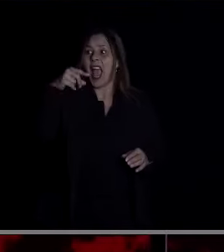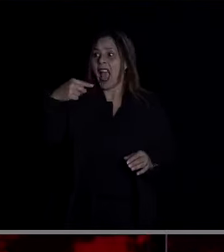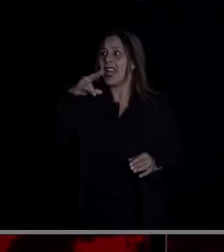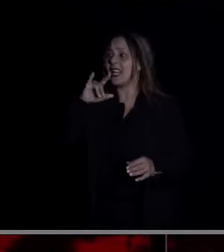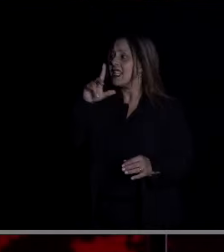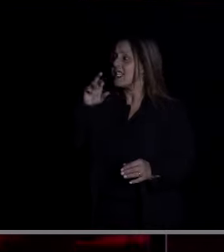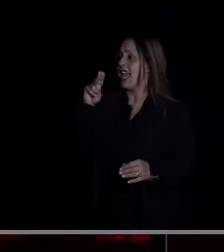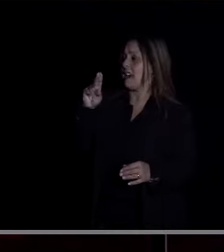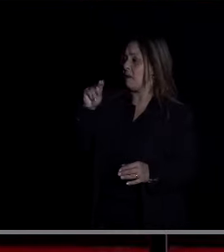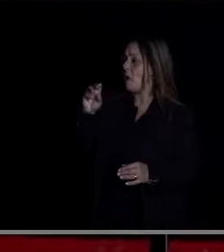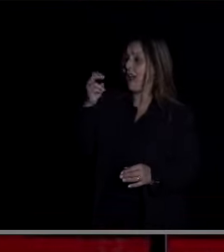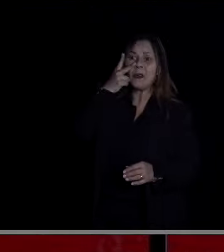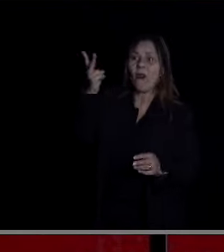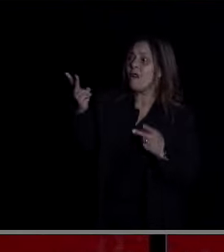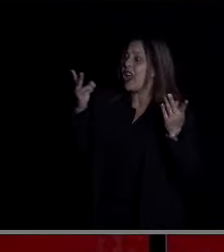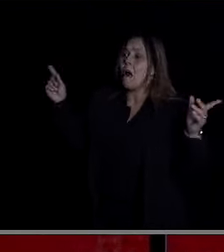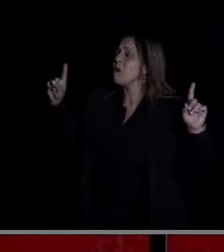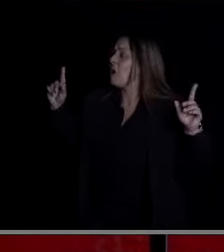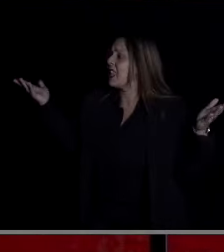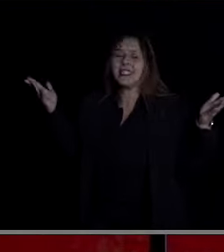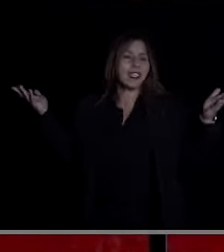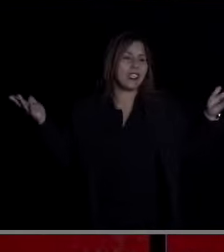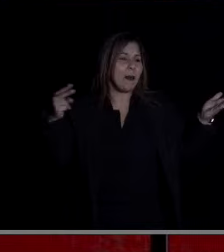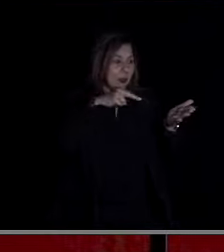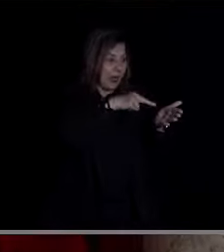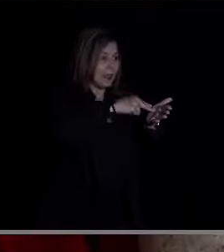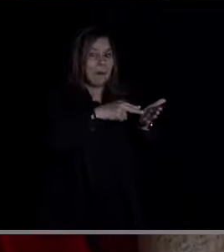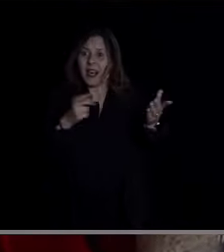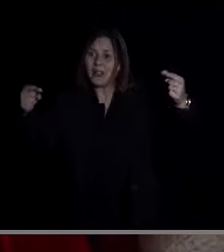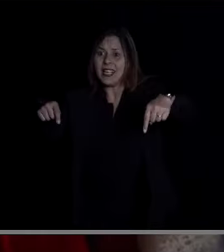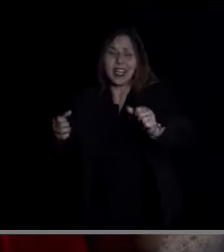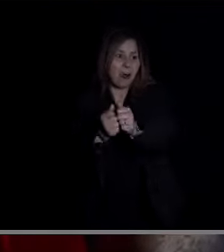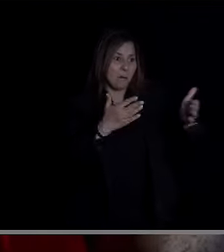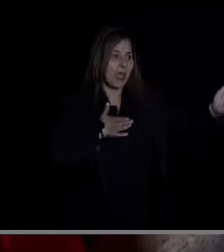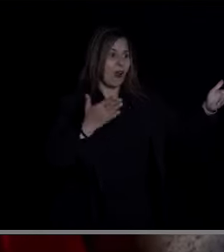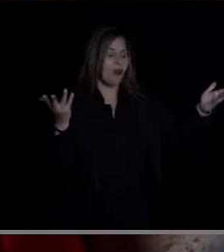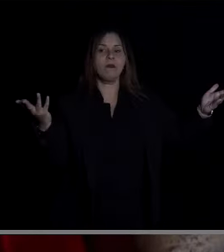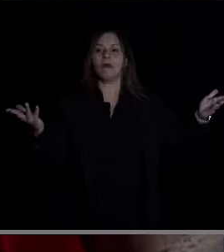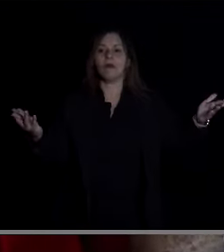esos amigos, los otros, que no los veo? Pónganse de pie los que están aquí conmigo.